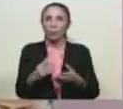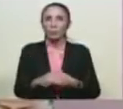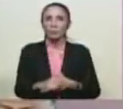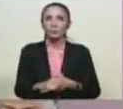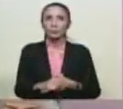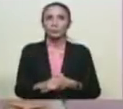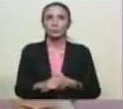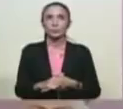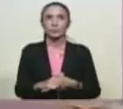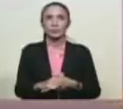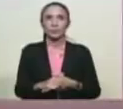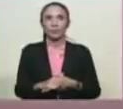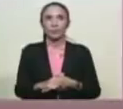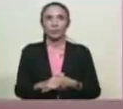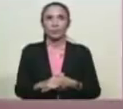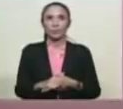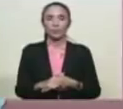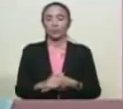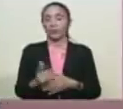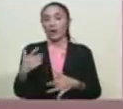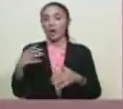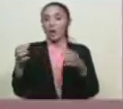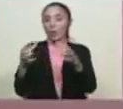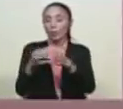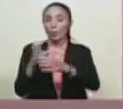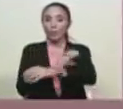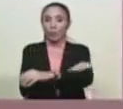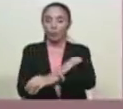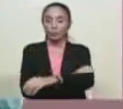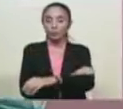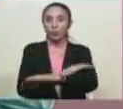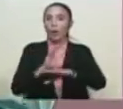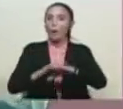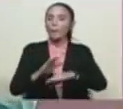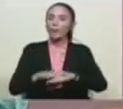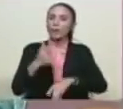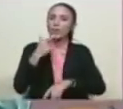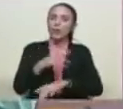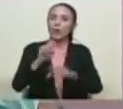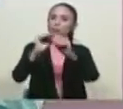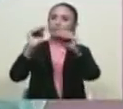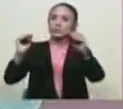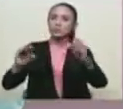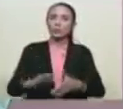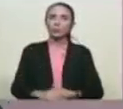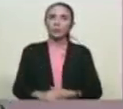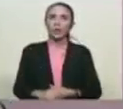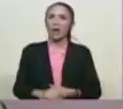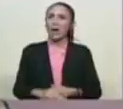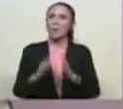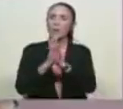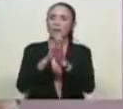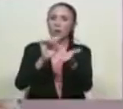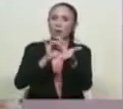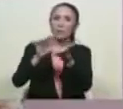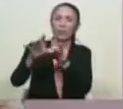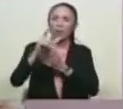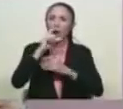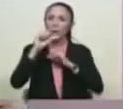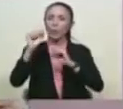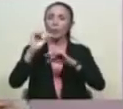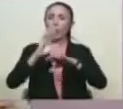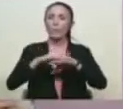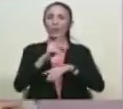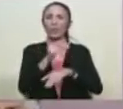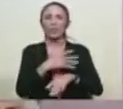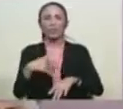dejan muy mal parada a los gobiernos de derecha, porque él le pidió a los gobiernos de derecha que excluyeran a Maduro, porque él no quería